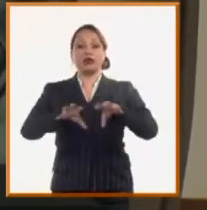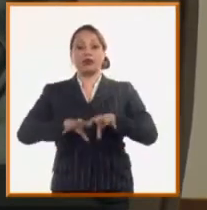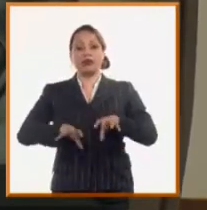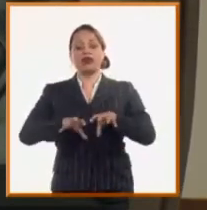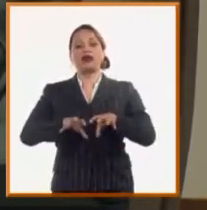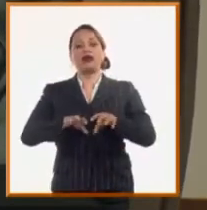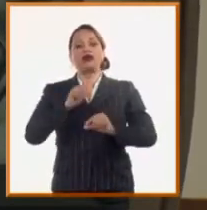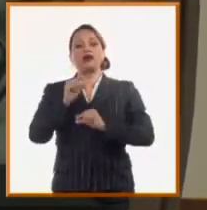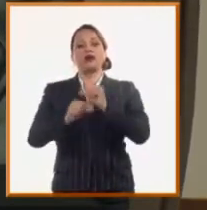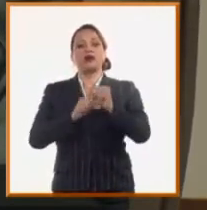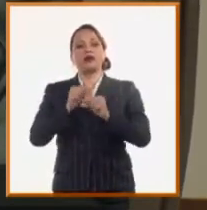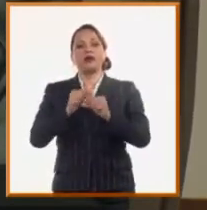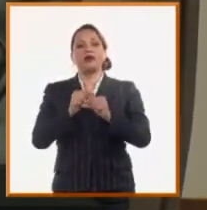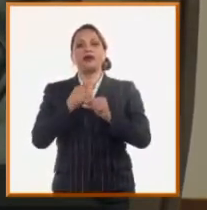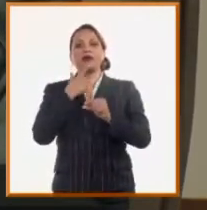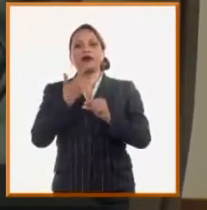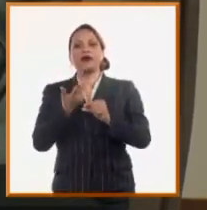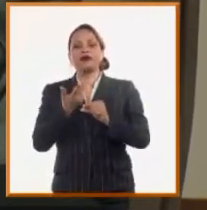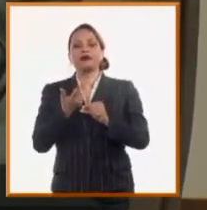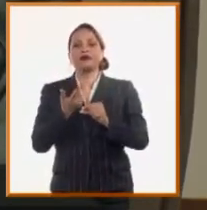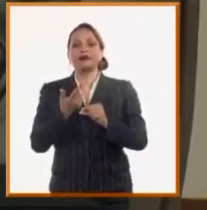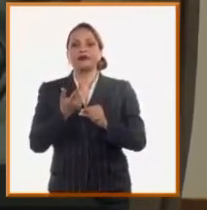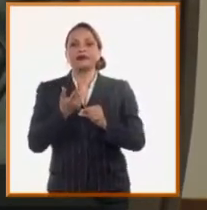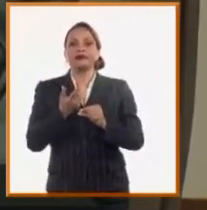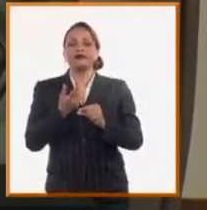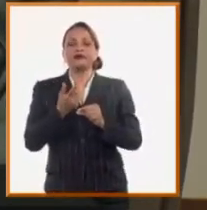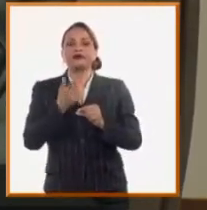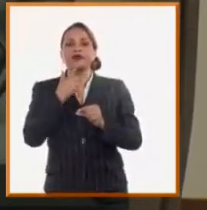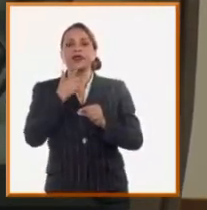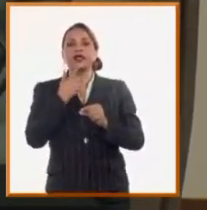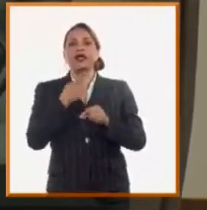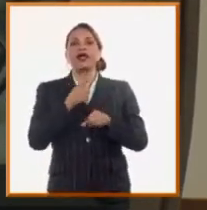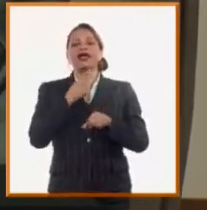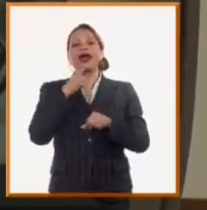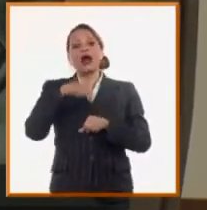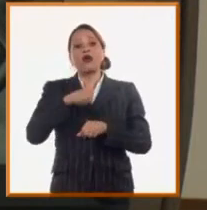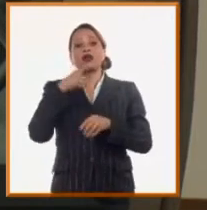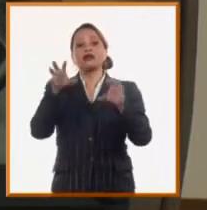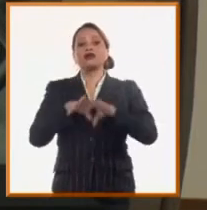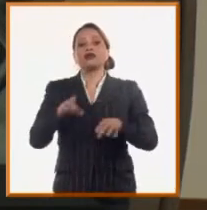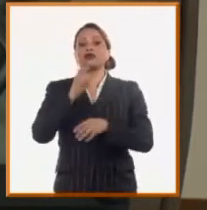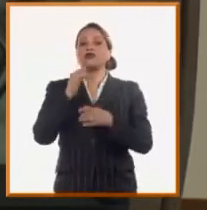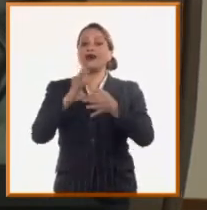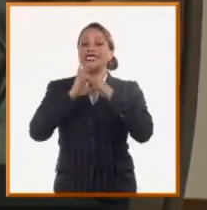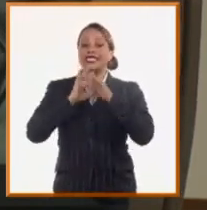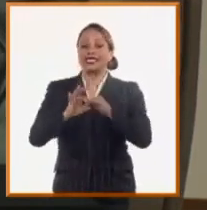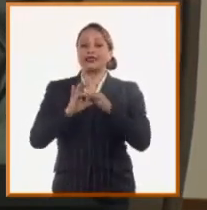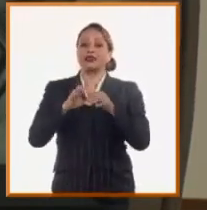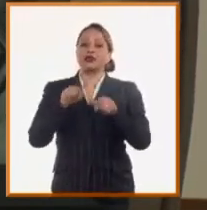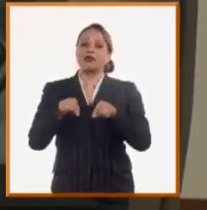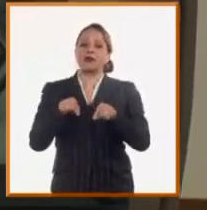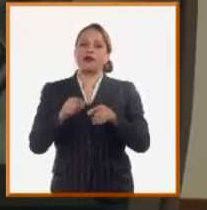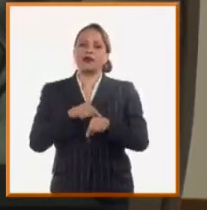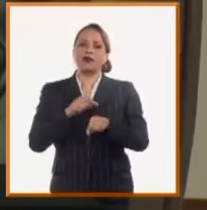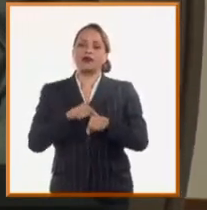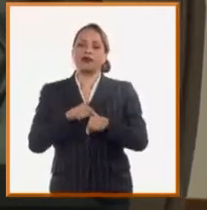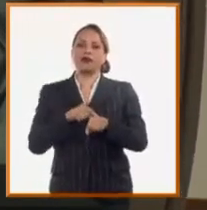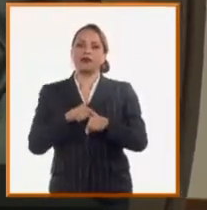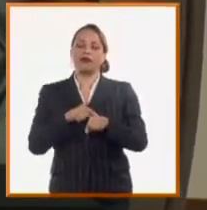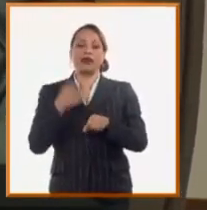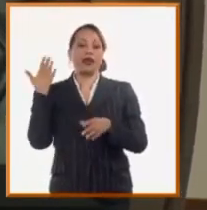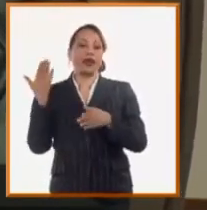se manifiesten en una dimensión, yo diría, mayor que en otro momento, porque eran deformaciones que ya existían,